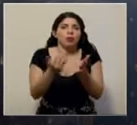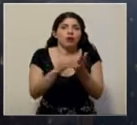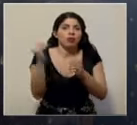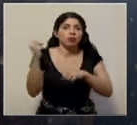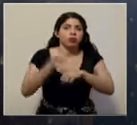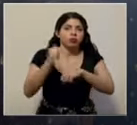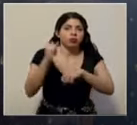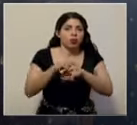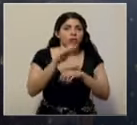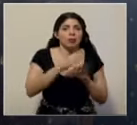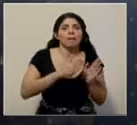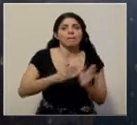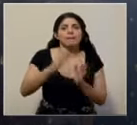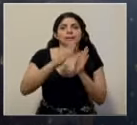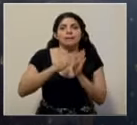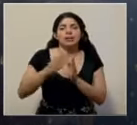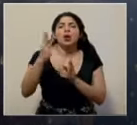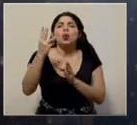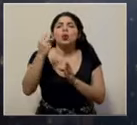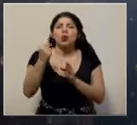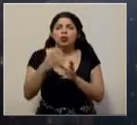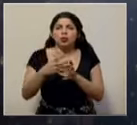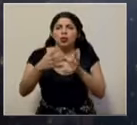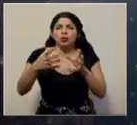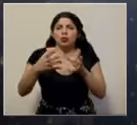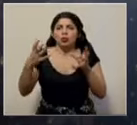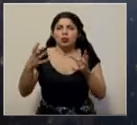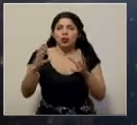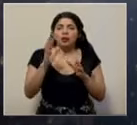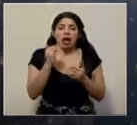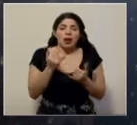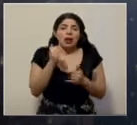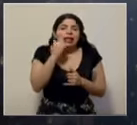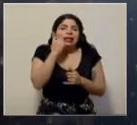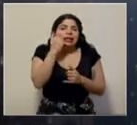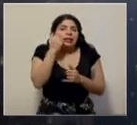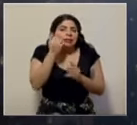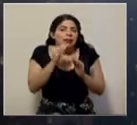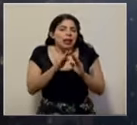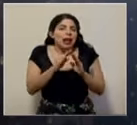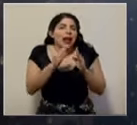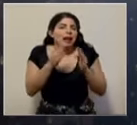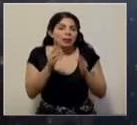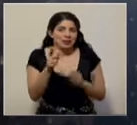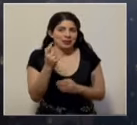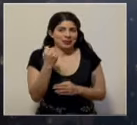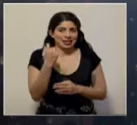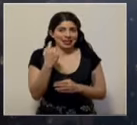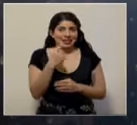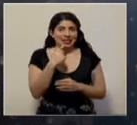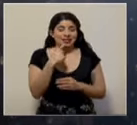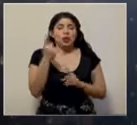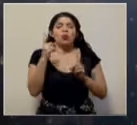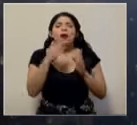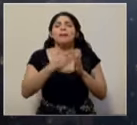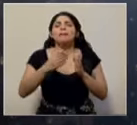ustedes están visualizando dentro de esa tímida reapertura que usted acaba de